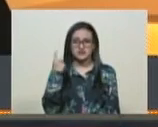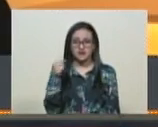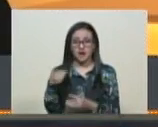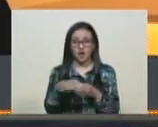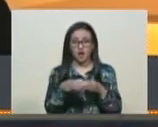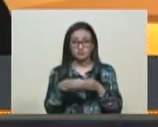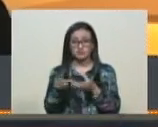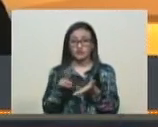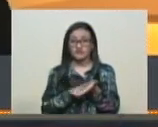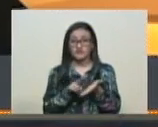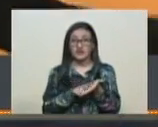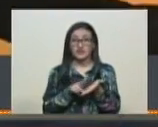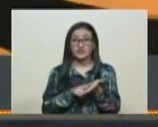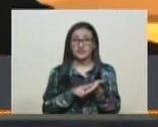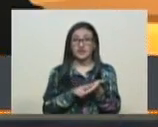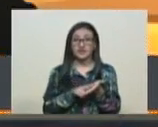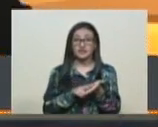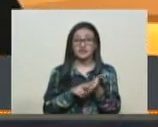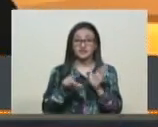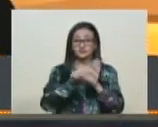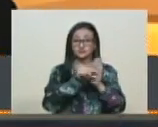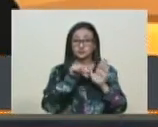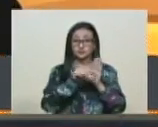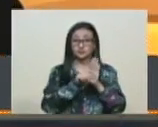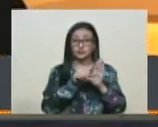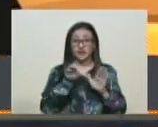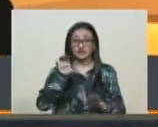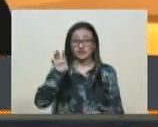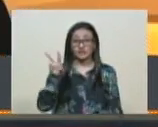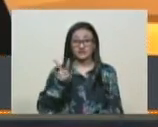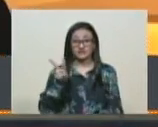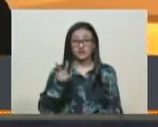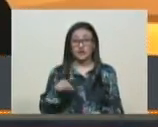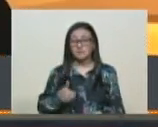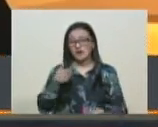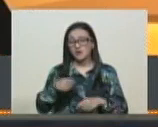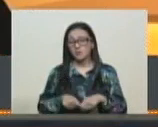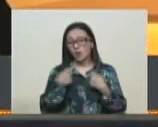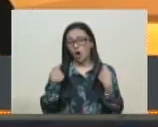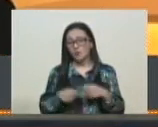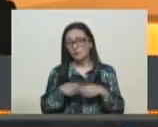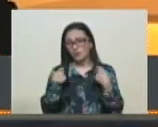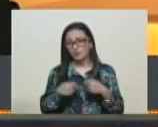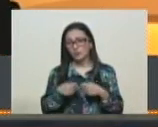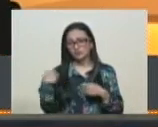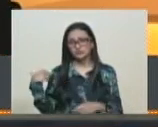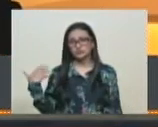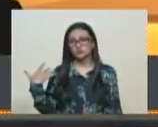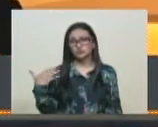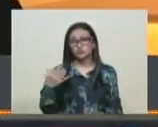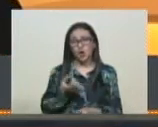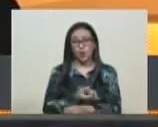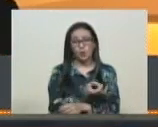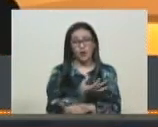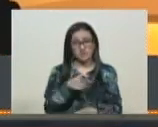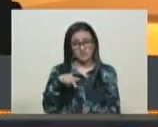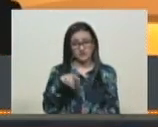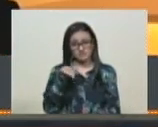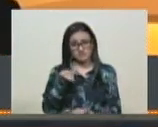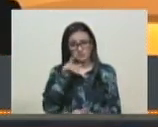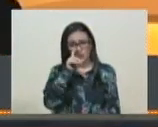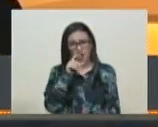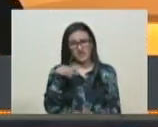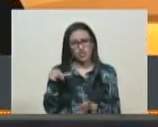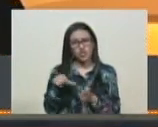Verdad, cuando instalábamos el capítulo de un Estado de Venezuela que fue el más violento durante las guarimbas de este año en el